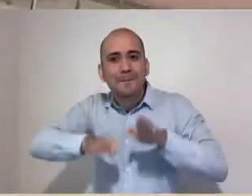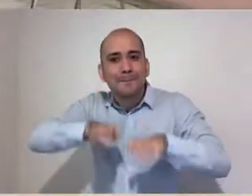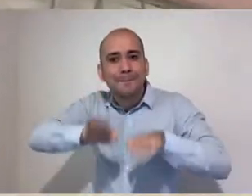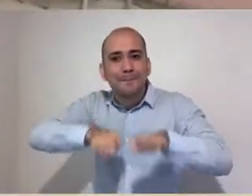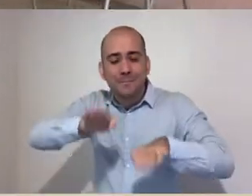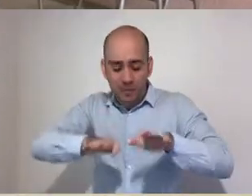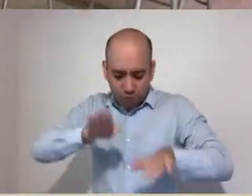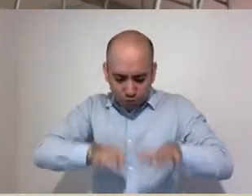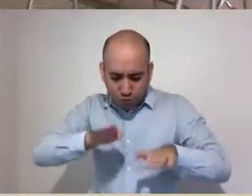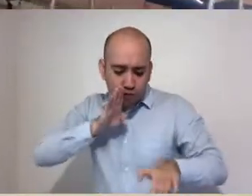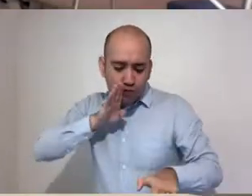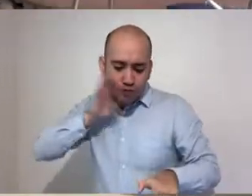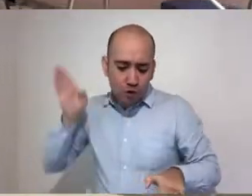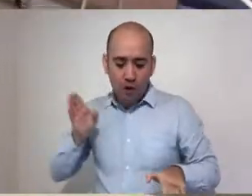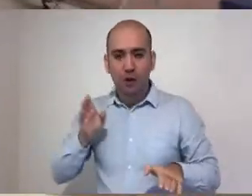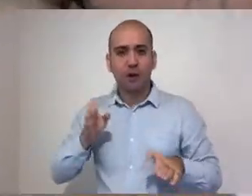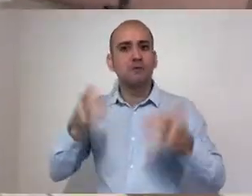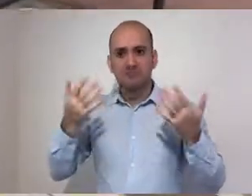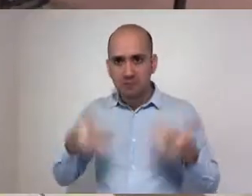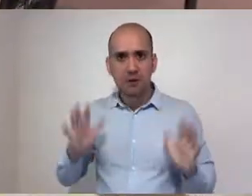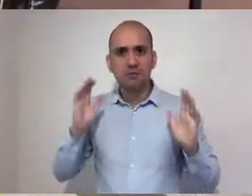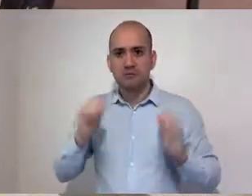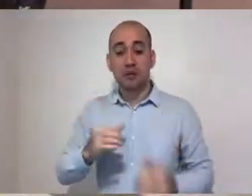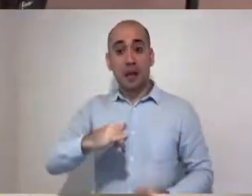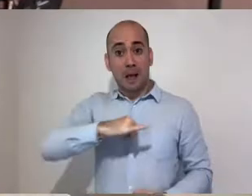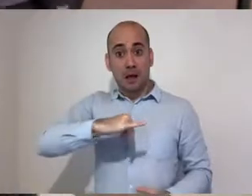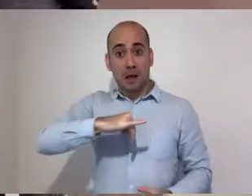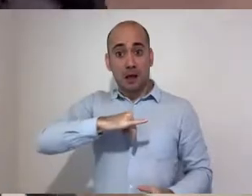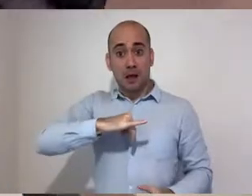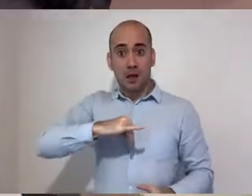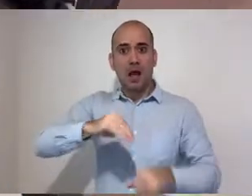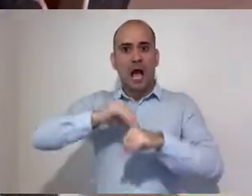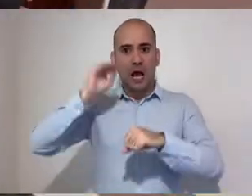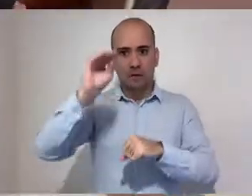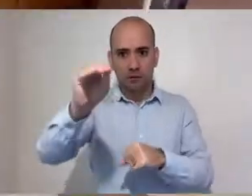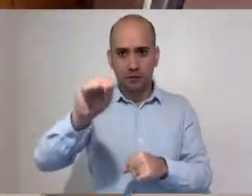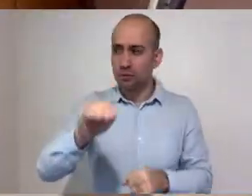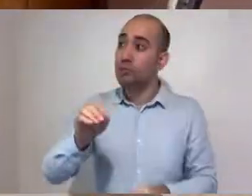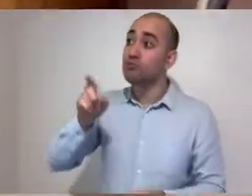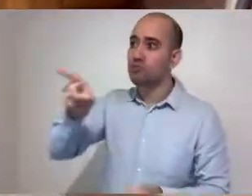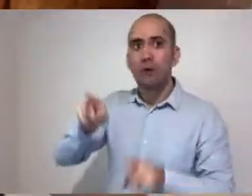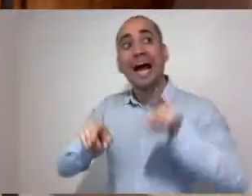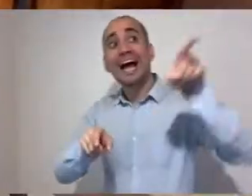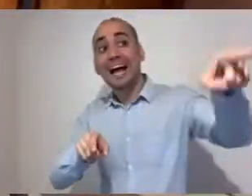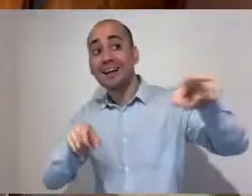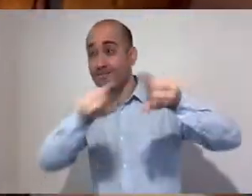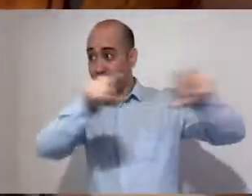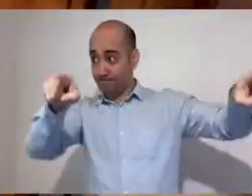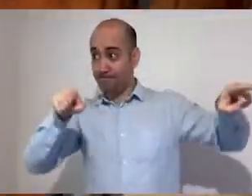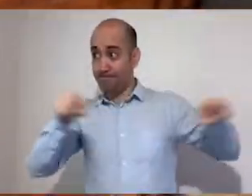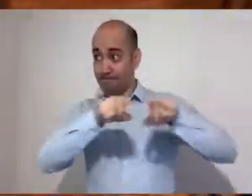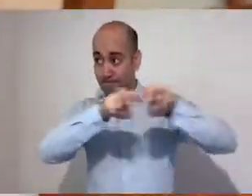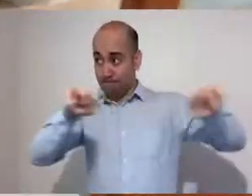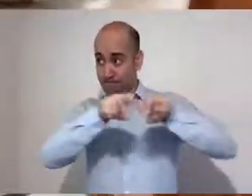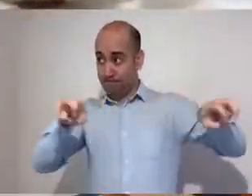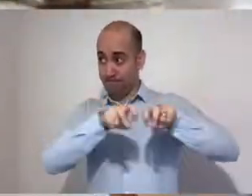al pabellón de su sala correspondiente, de acuerdo a las indicaciones de los inspectores.